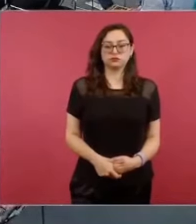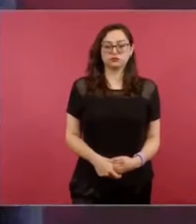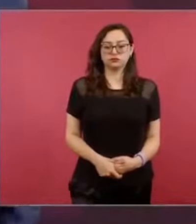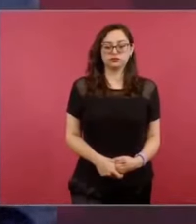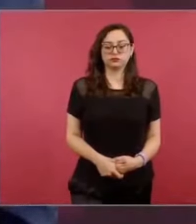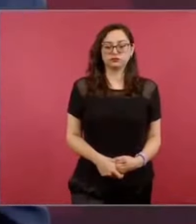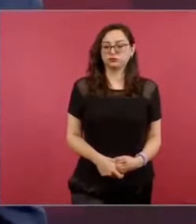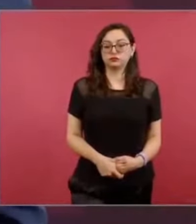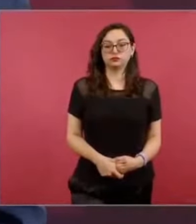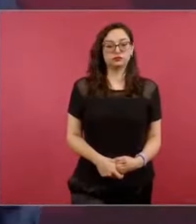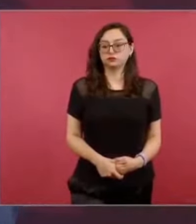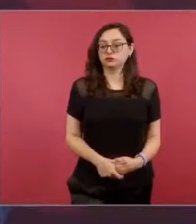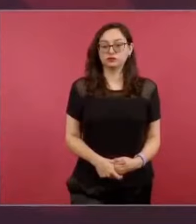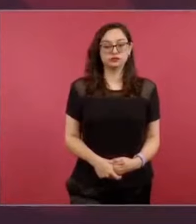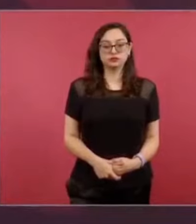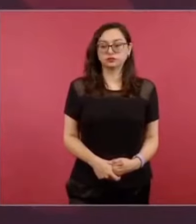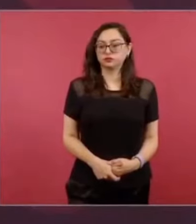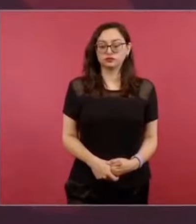México. Ah. No.